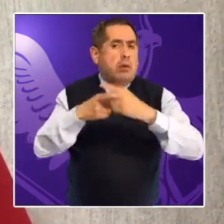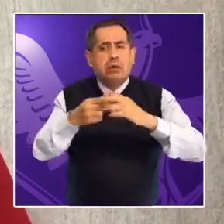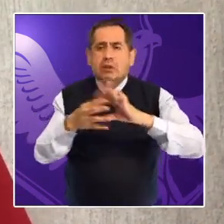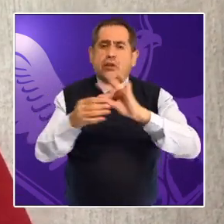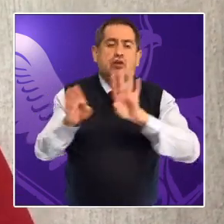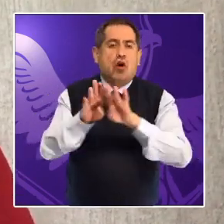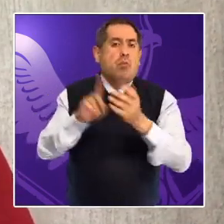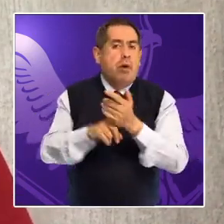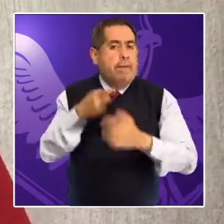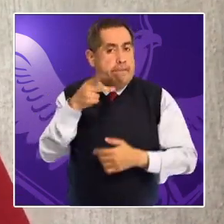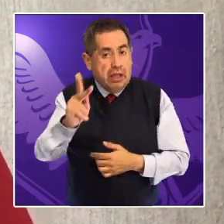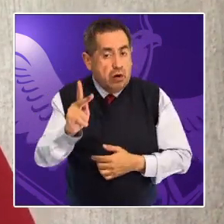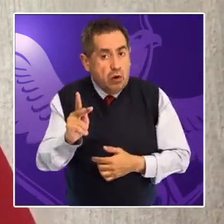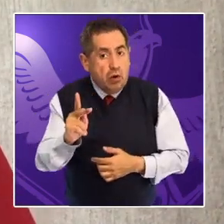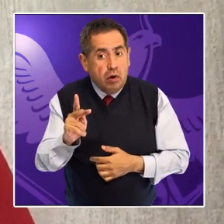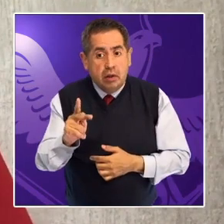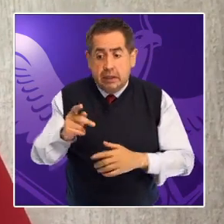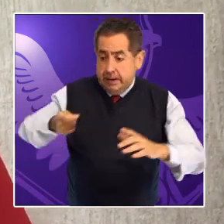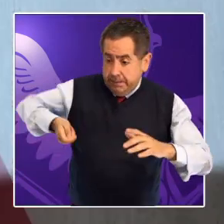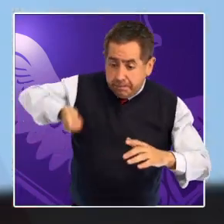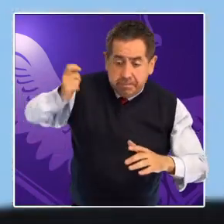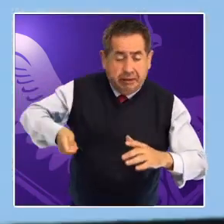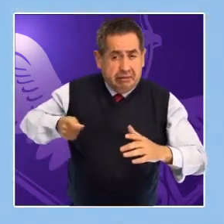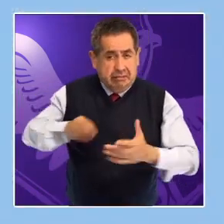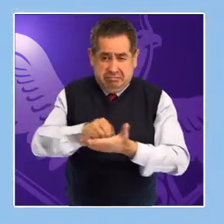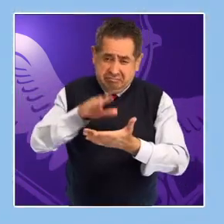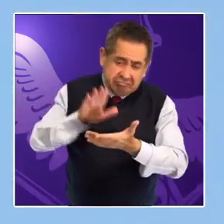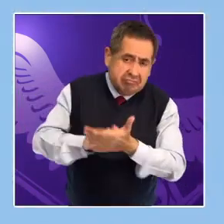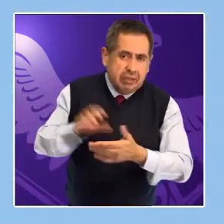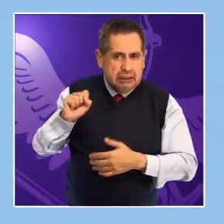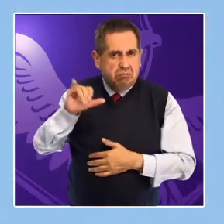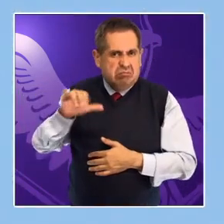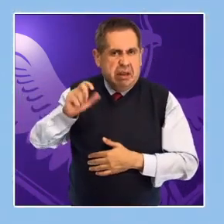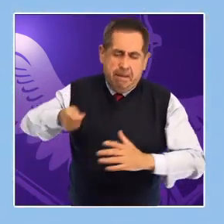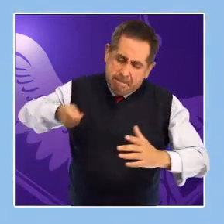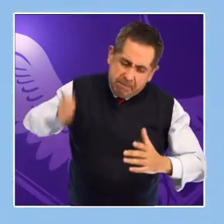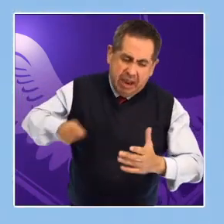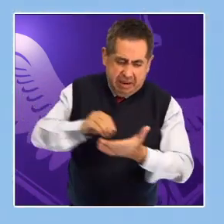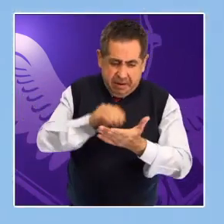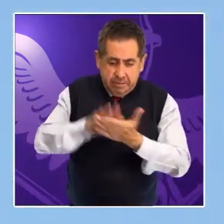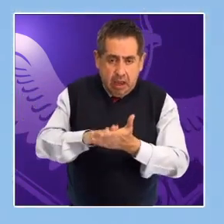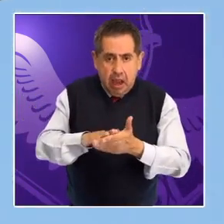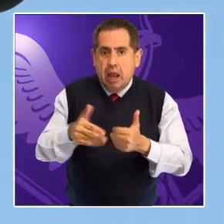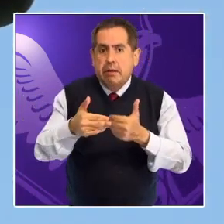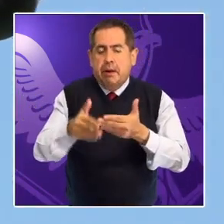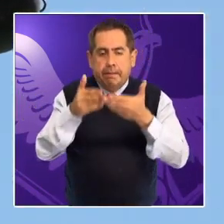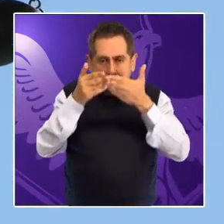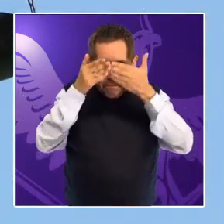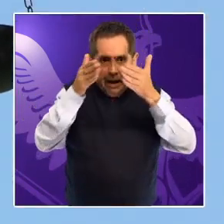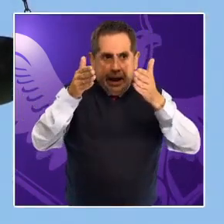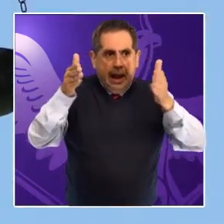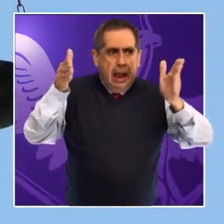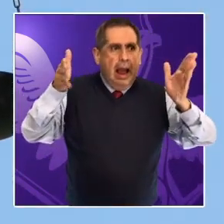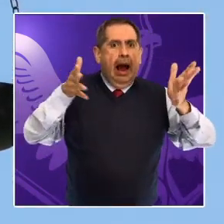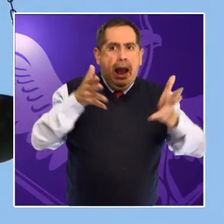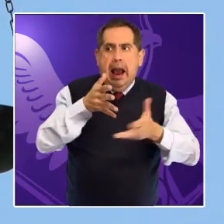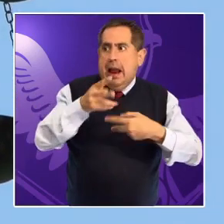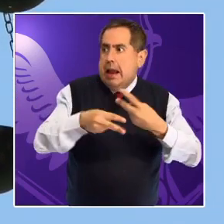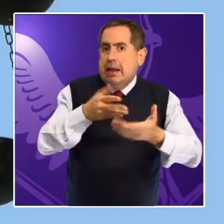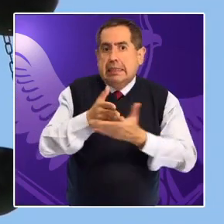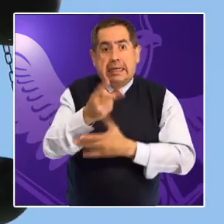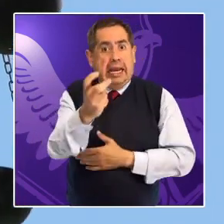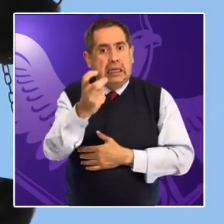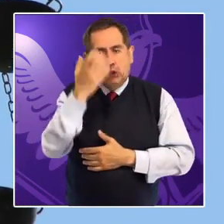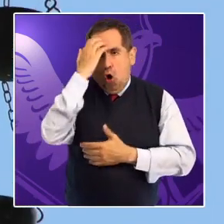embargo, los fallos, las sentencias de la Suprema Corte han abierto camino y brecha y creo que es muy importante que también se